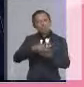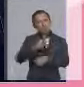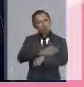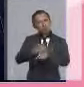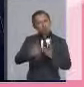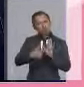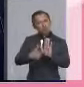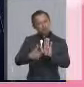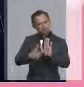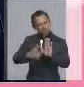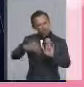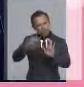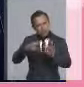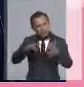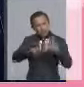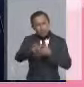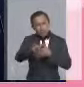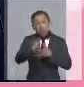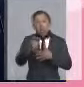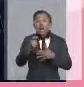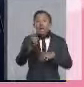saliera de la Secretaría de Hacienda.